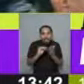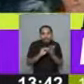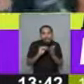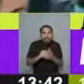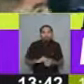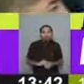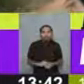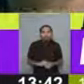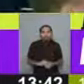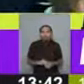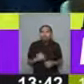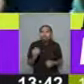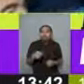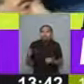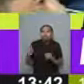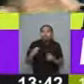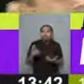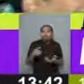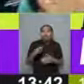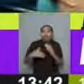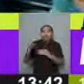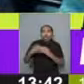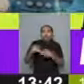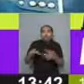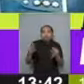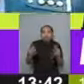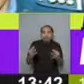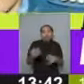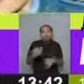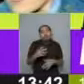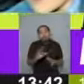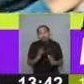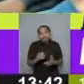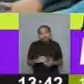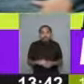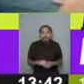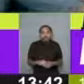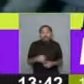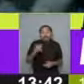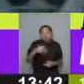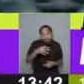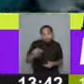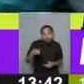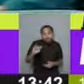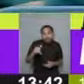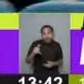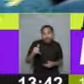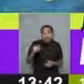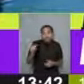algo beneficioso para el servicio penitenciario? Sí, altamente positivo. Va a permitir distribuir a la población